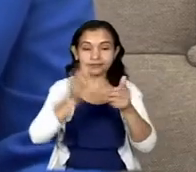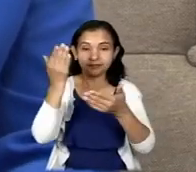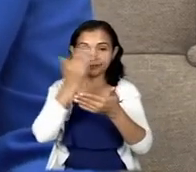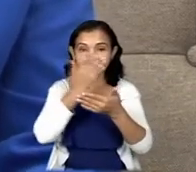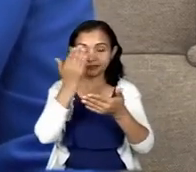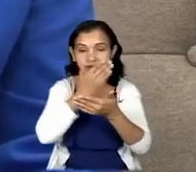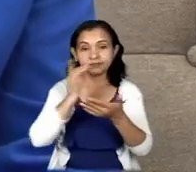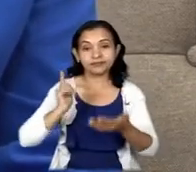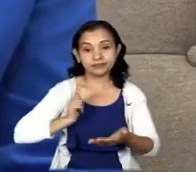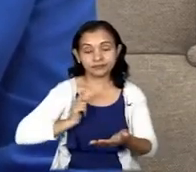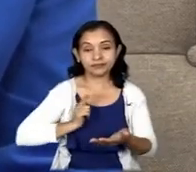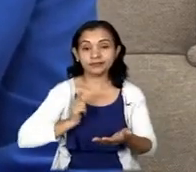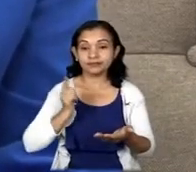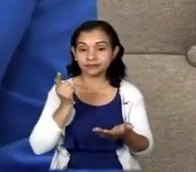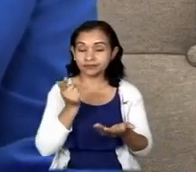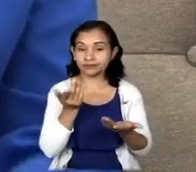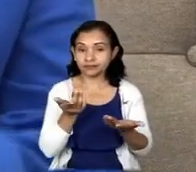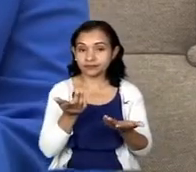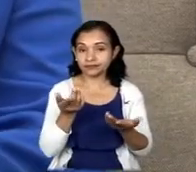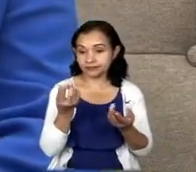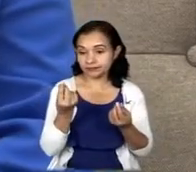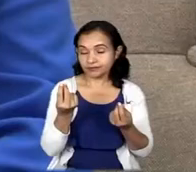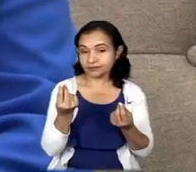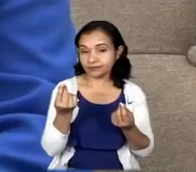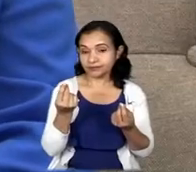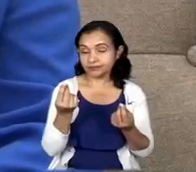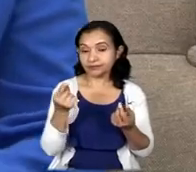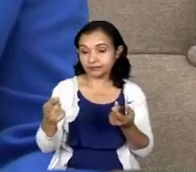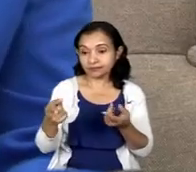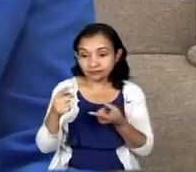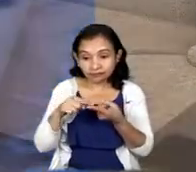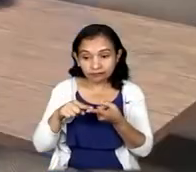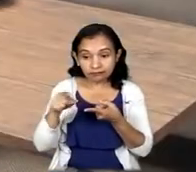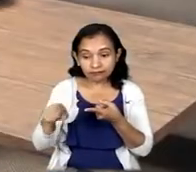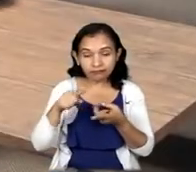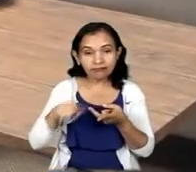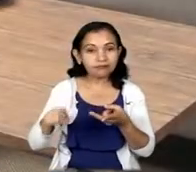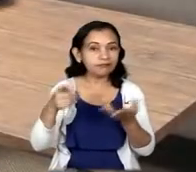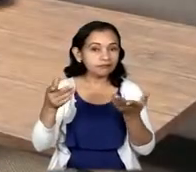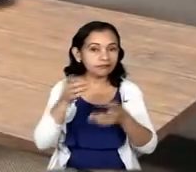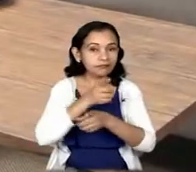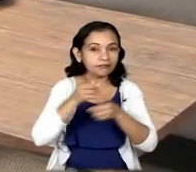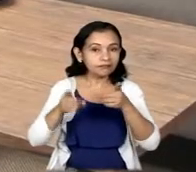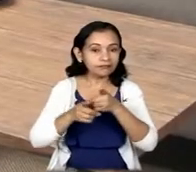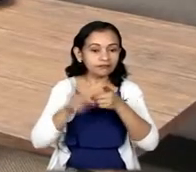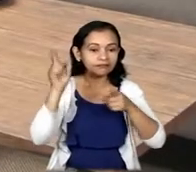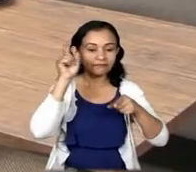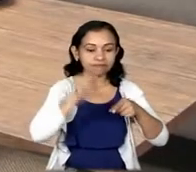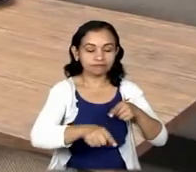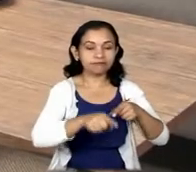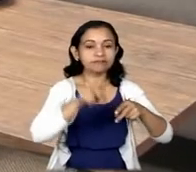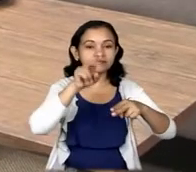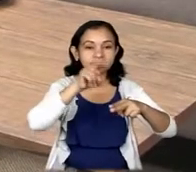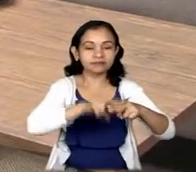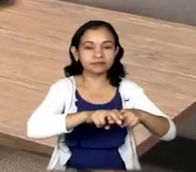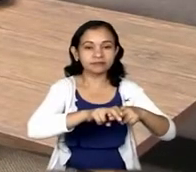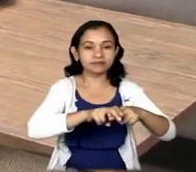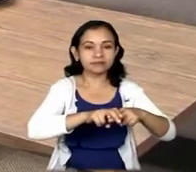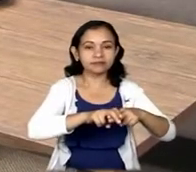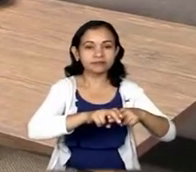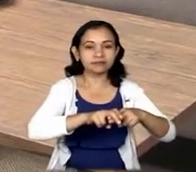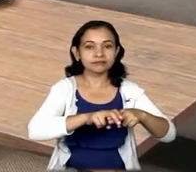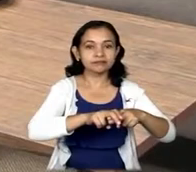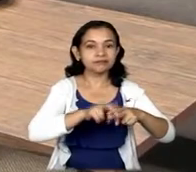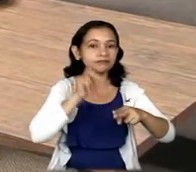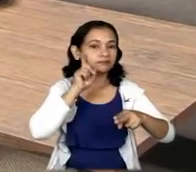tenía un valor. Exacto. Y por eso te obligaban a que al niño lo tuvieras ahí en la escuela, pero el problema es que